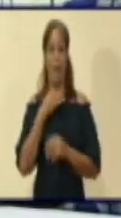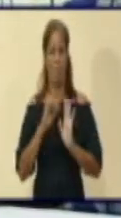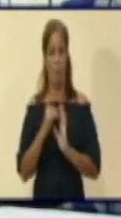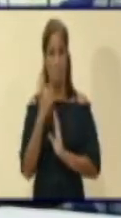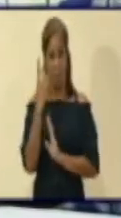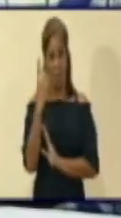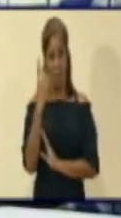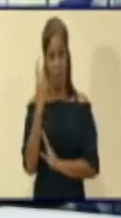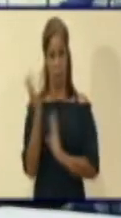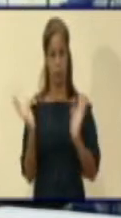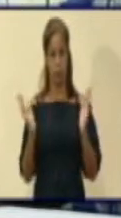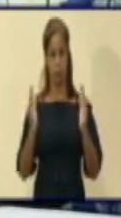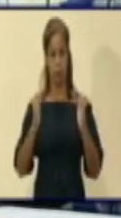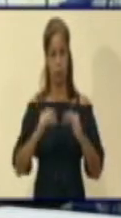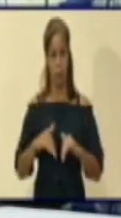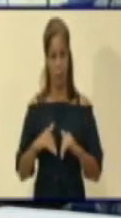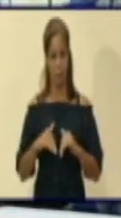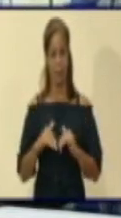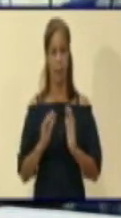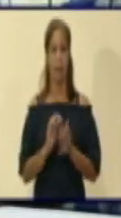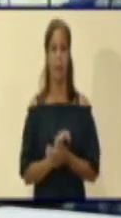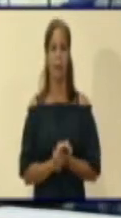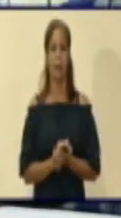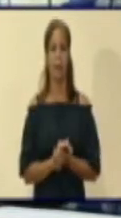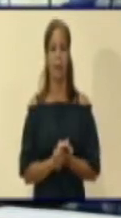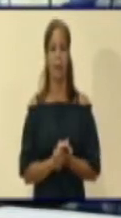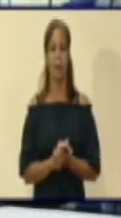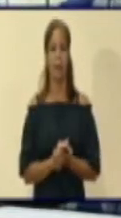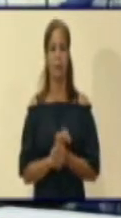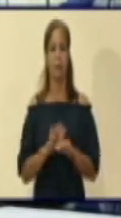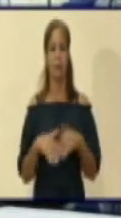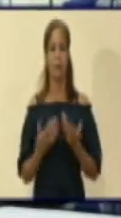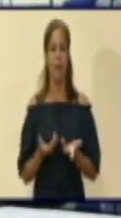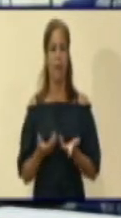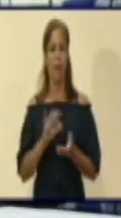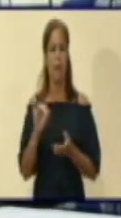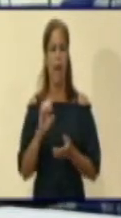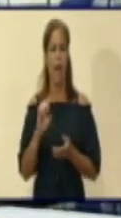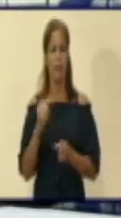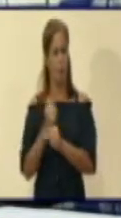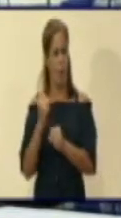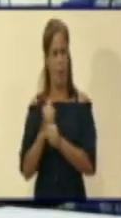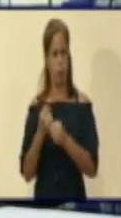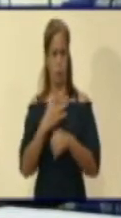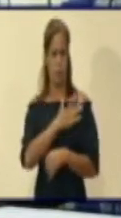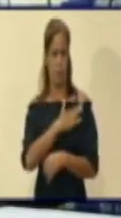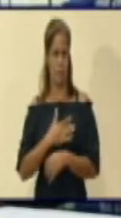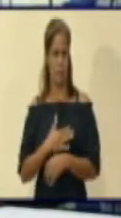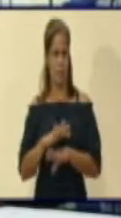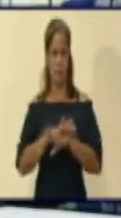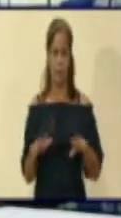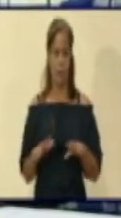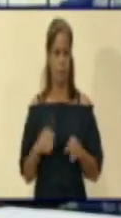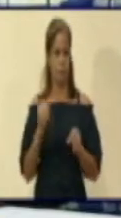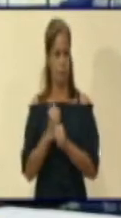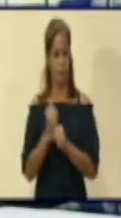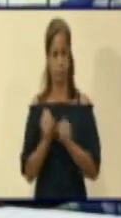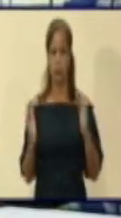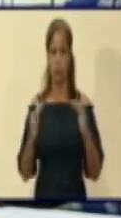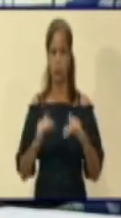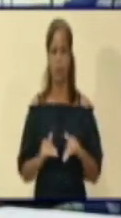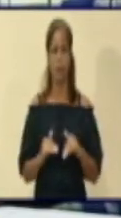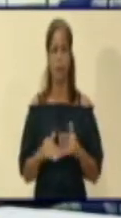que hemos llamado en Granma, y que mucho valor ha tenido, la operación sensibilidad. Y con ello la obligatoriedad de los medios estatales de